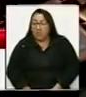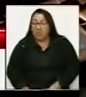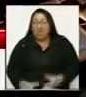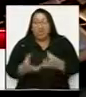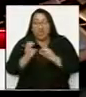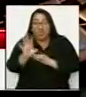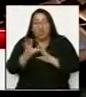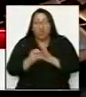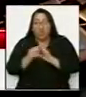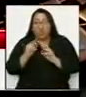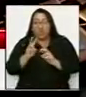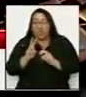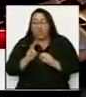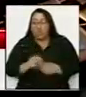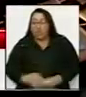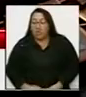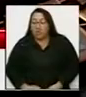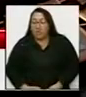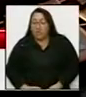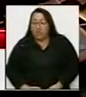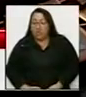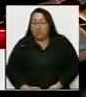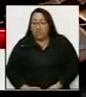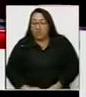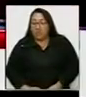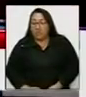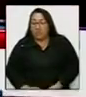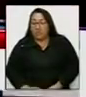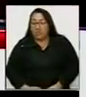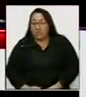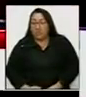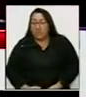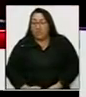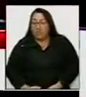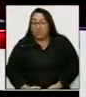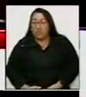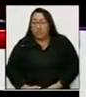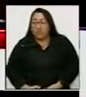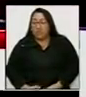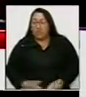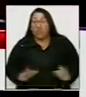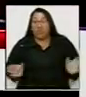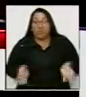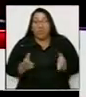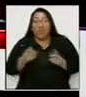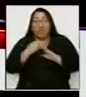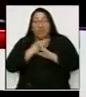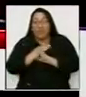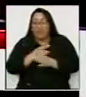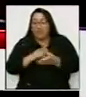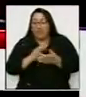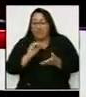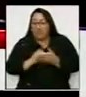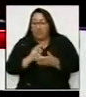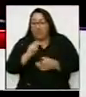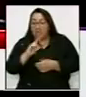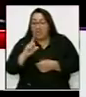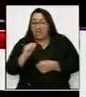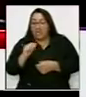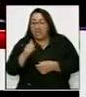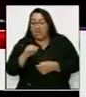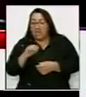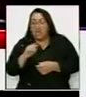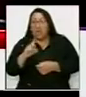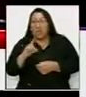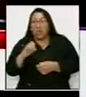el tema de, para impulsar las tachas y las denuncias, se pongan tasas análogas a